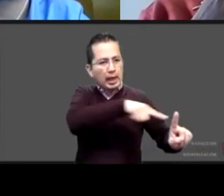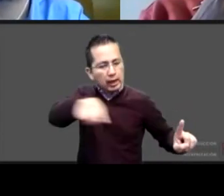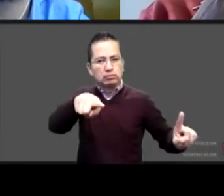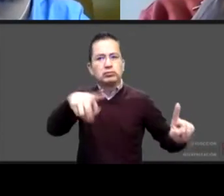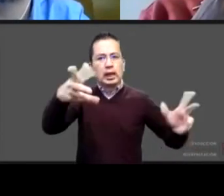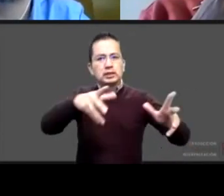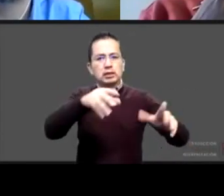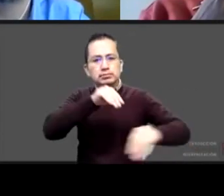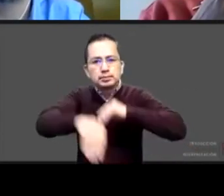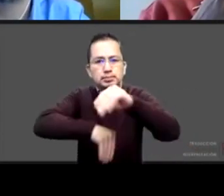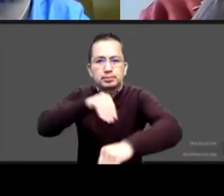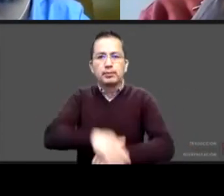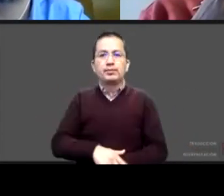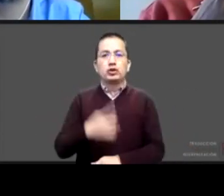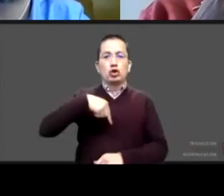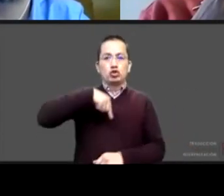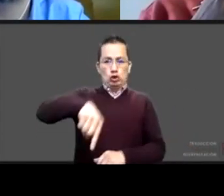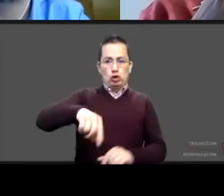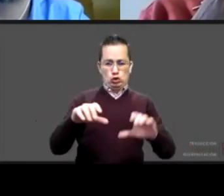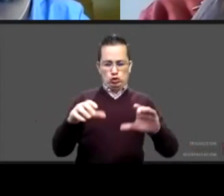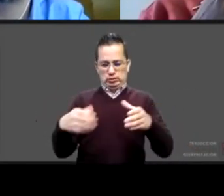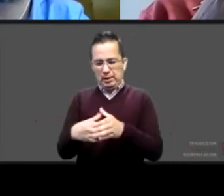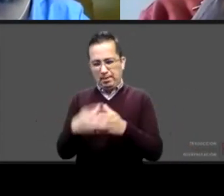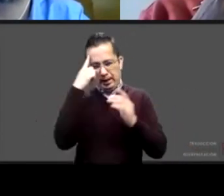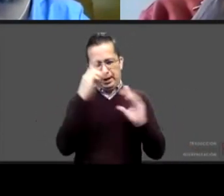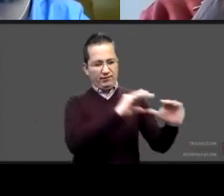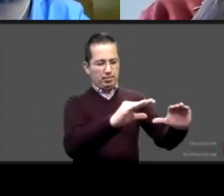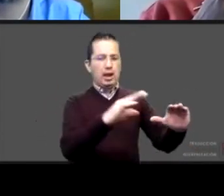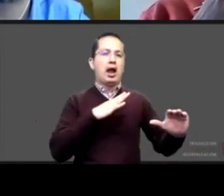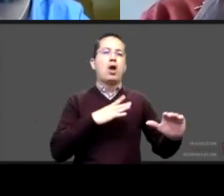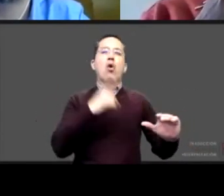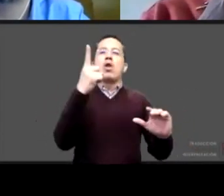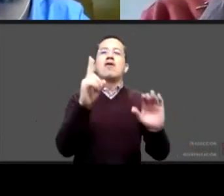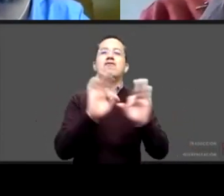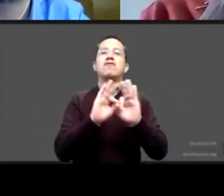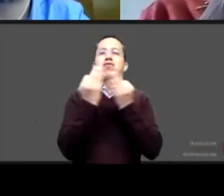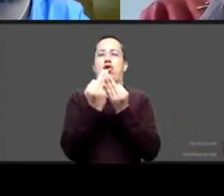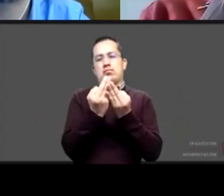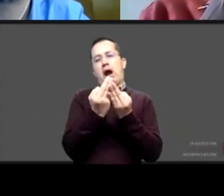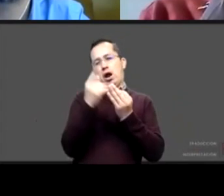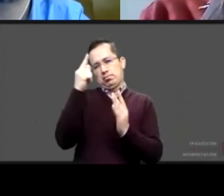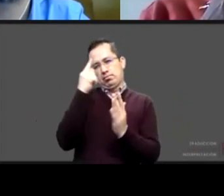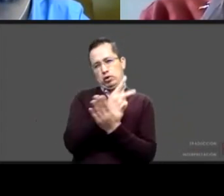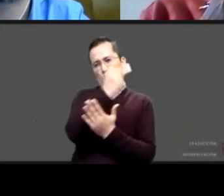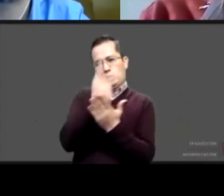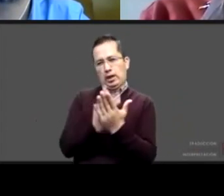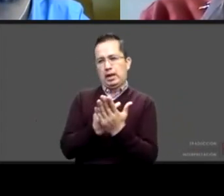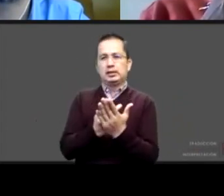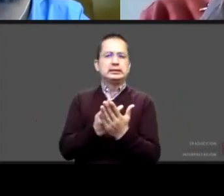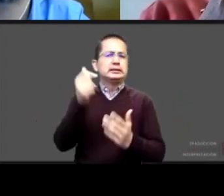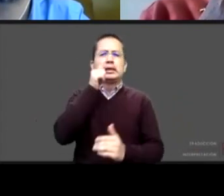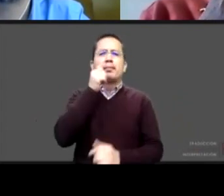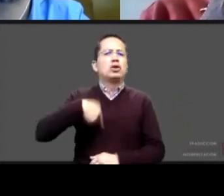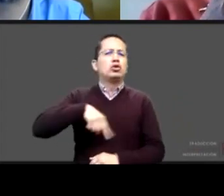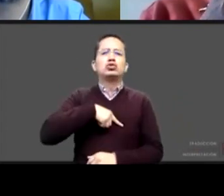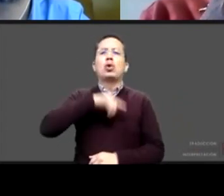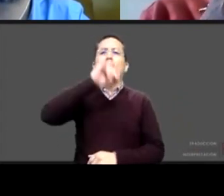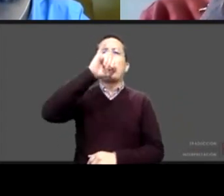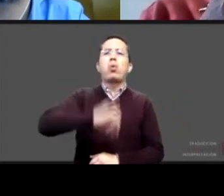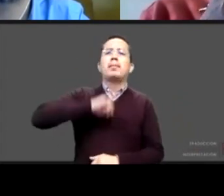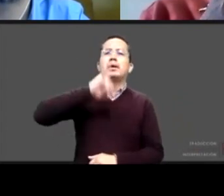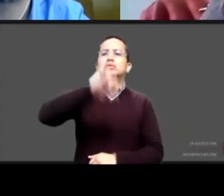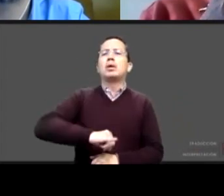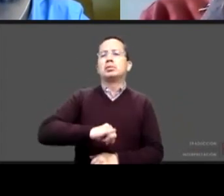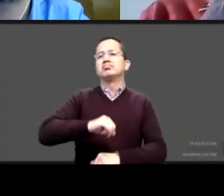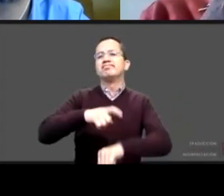de formación tenemos un ciclo muy interesante que está ahorita, hoy justo, todos los jueves a las 5, hay un proyecto que se